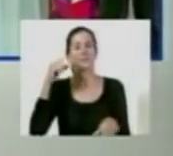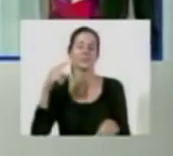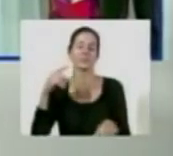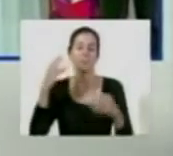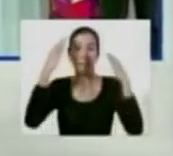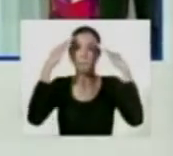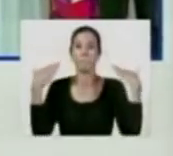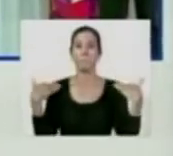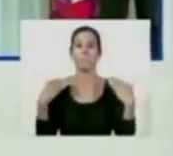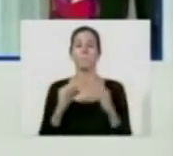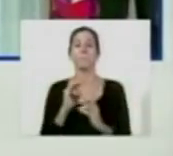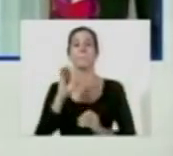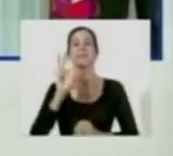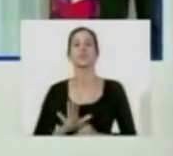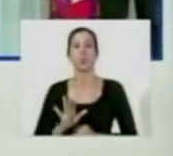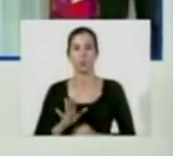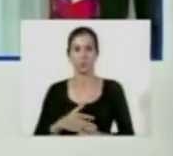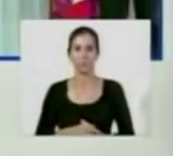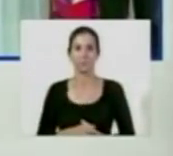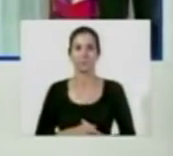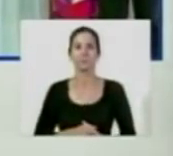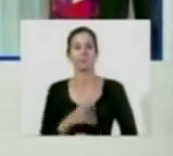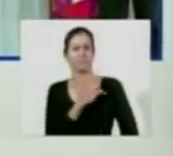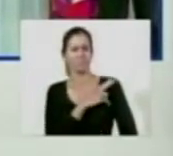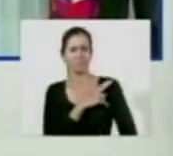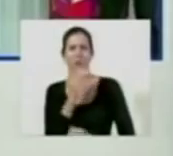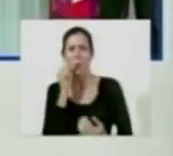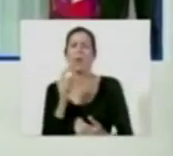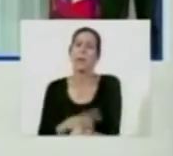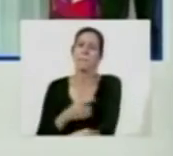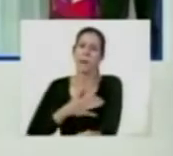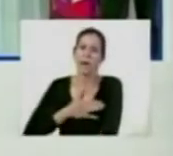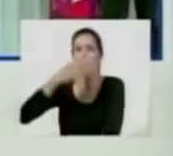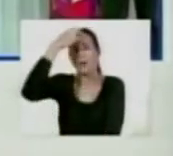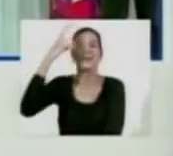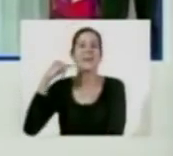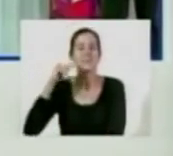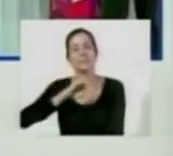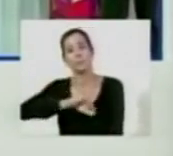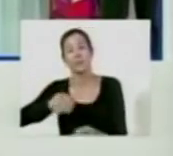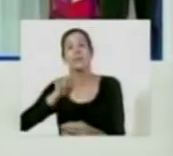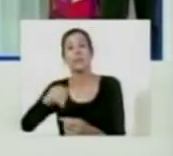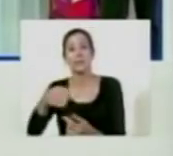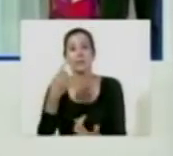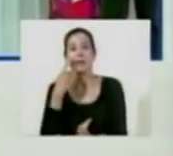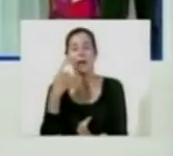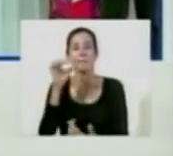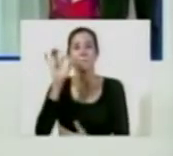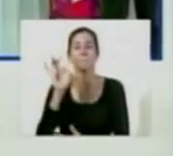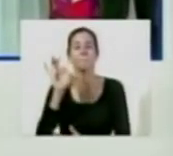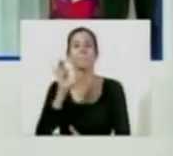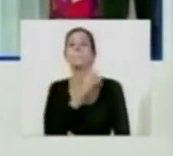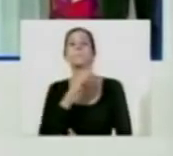Reyes Reyes, también un gran abrazo, hermano, y al Padre Roja, que nos ha dado una reflexión desde